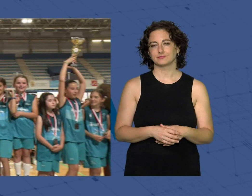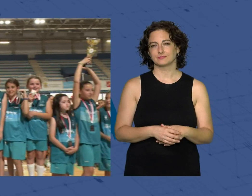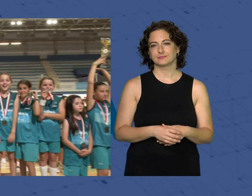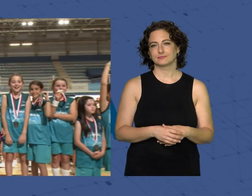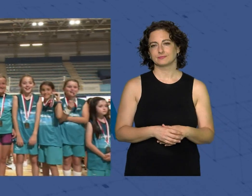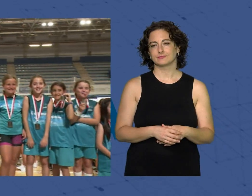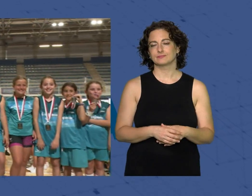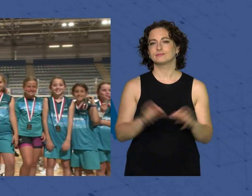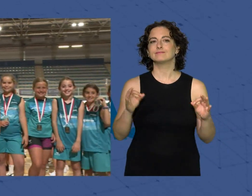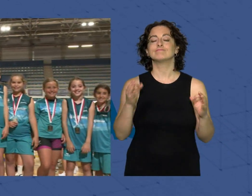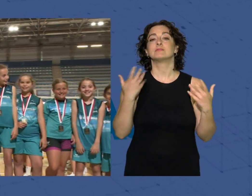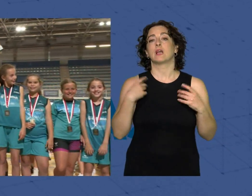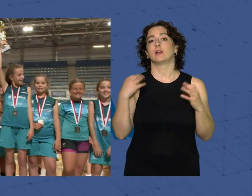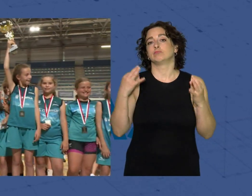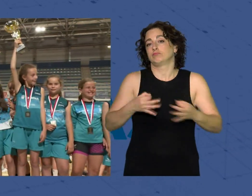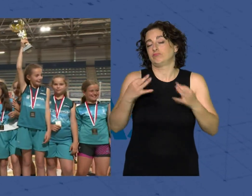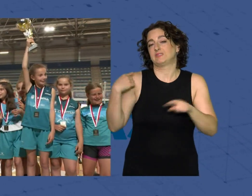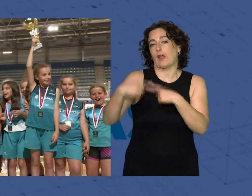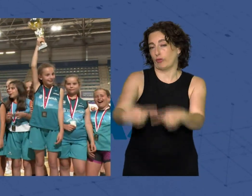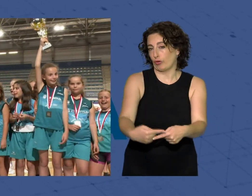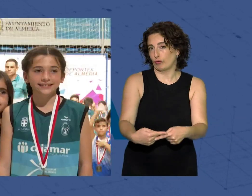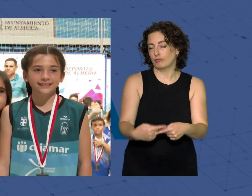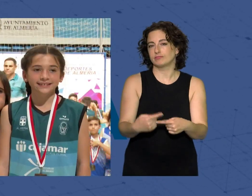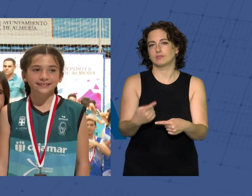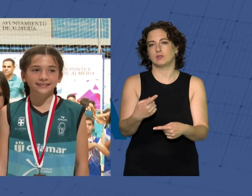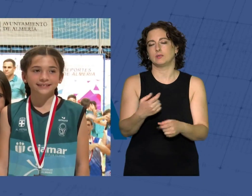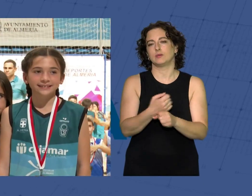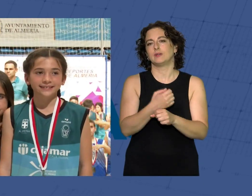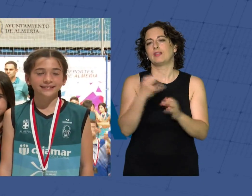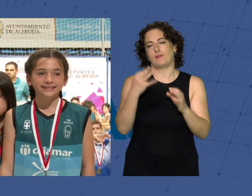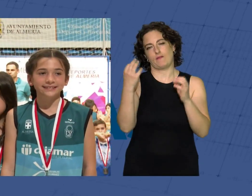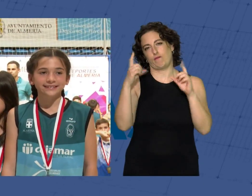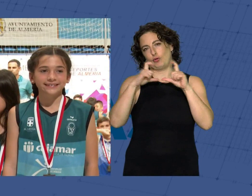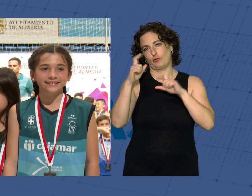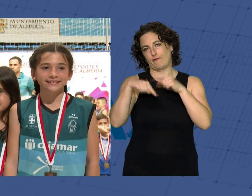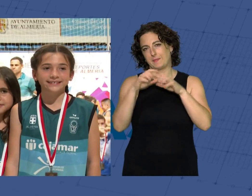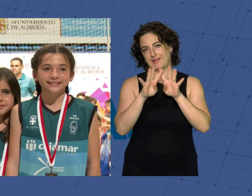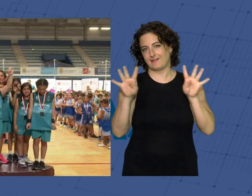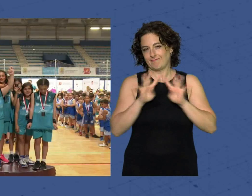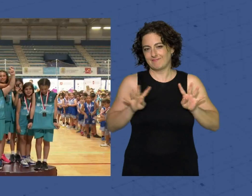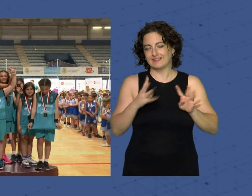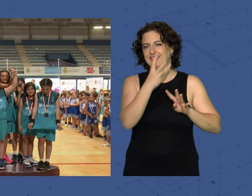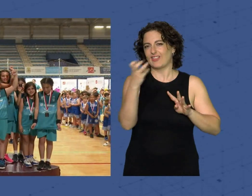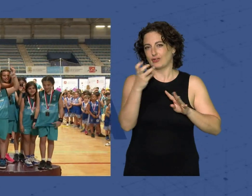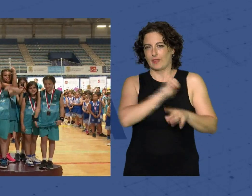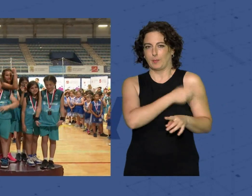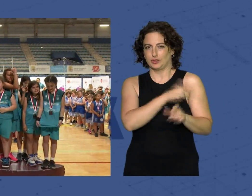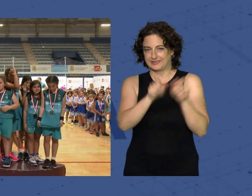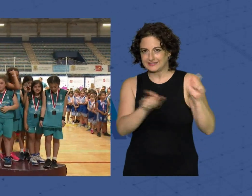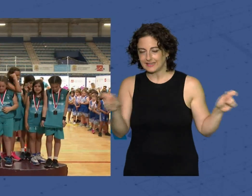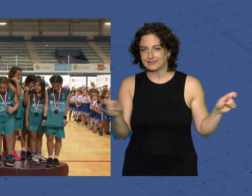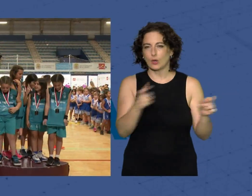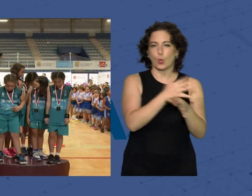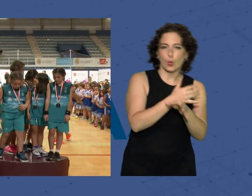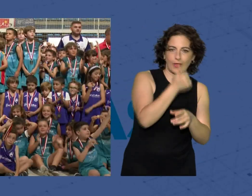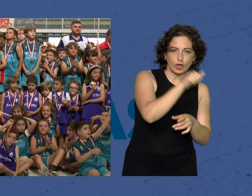y como ya suele ser tradicional no podía faltar la foto de familia con los 300 deportistas jugadores